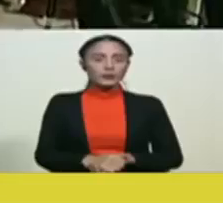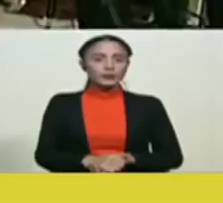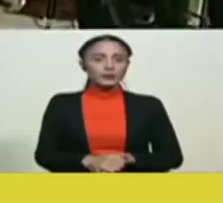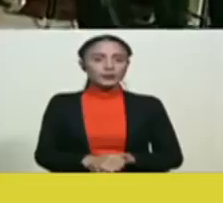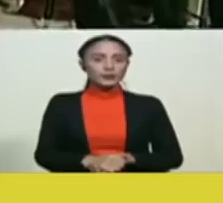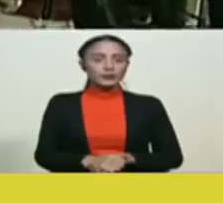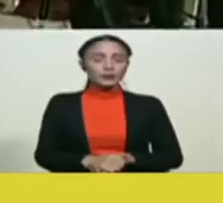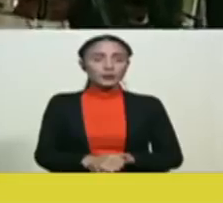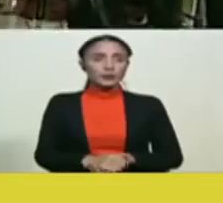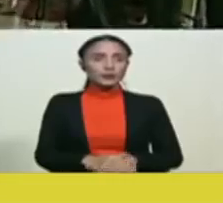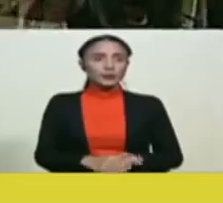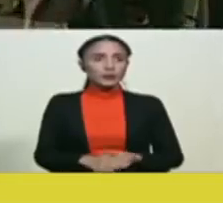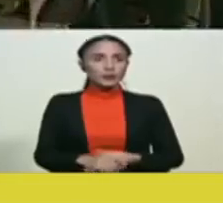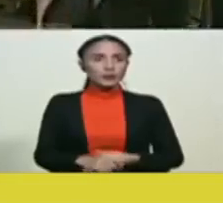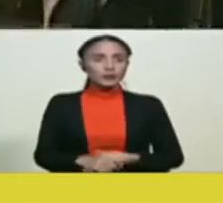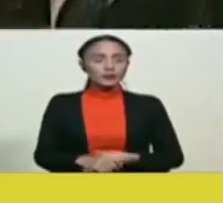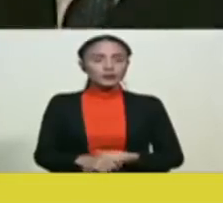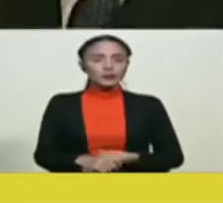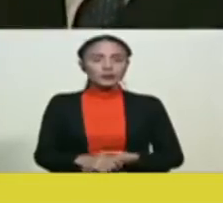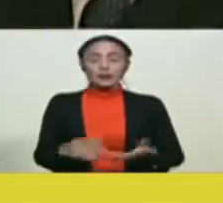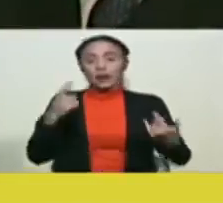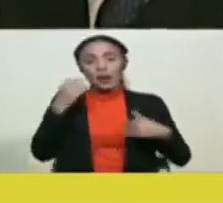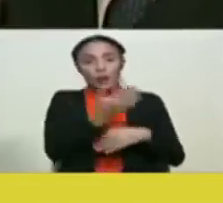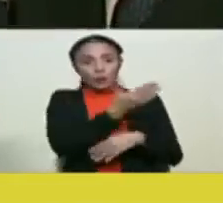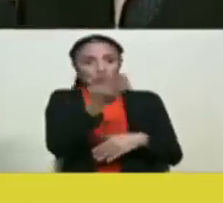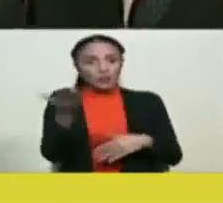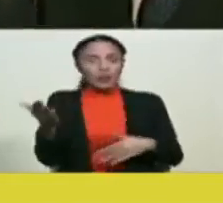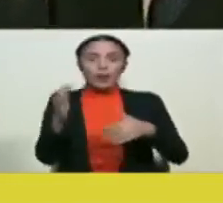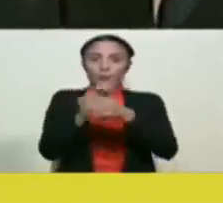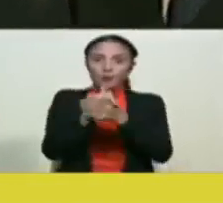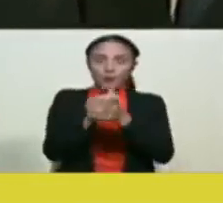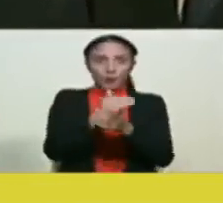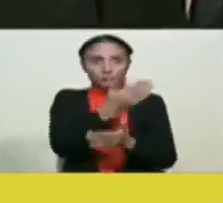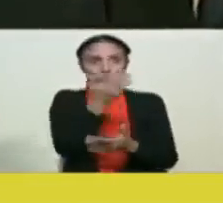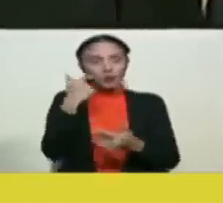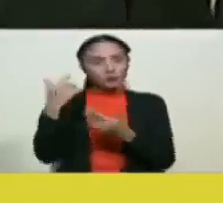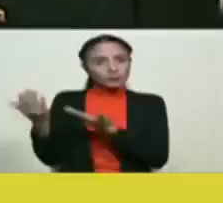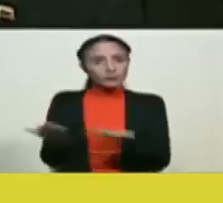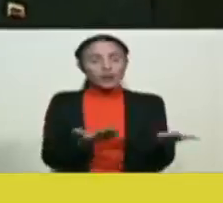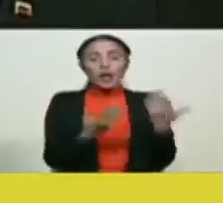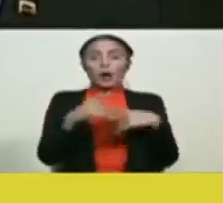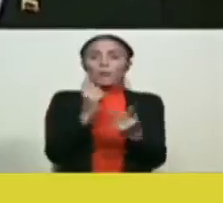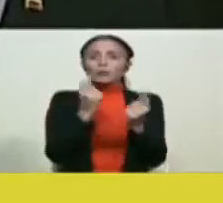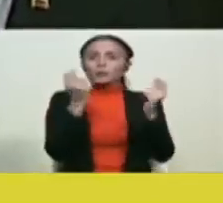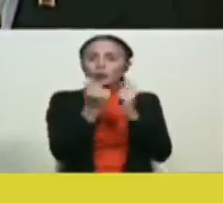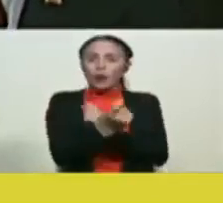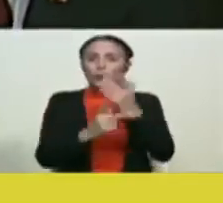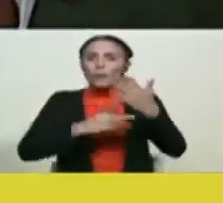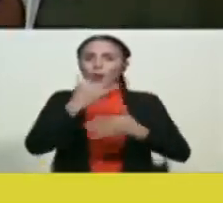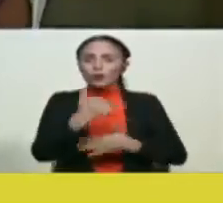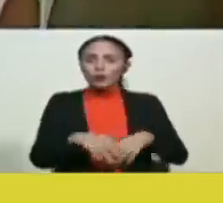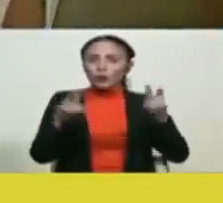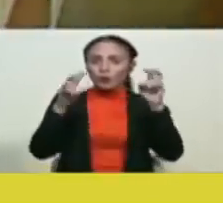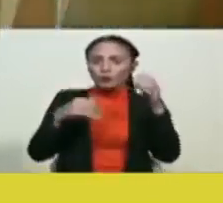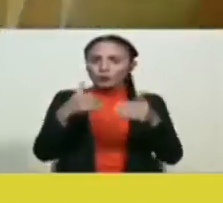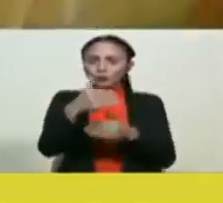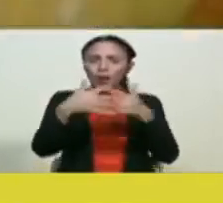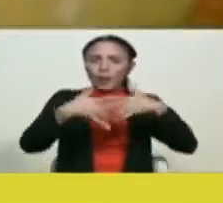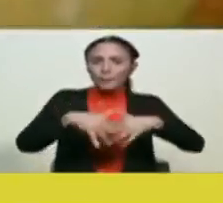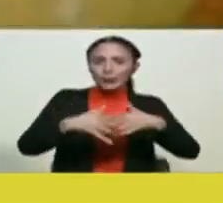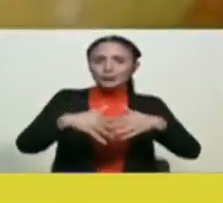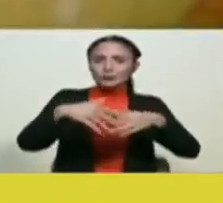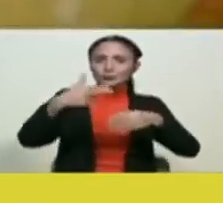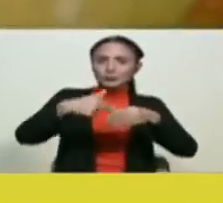de acción compañero presidente de lo nuevo los nuevos proyectos industriales